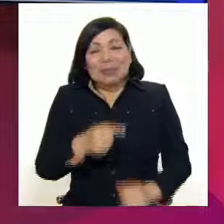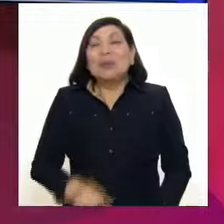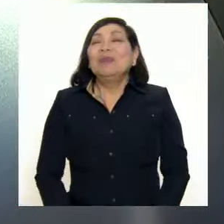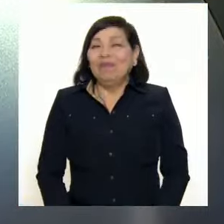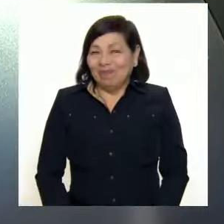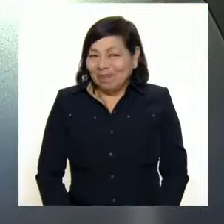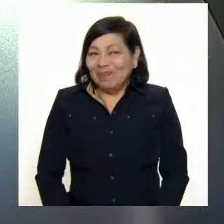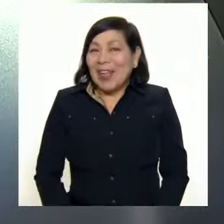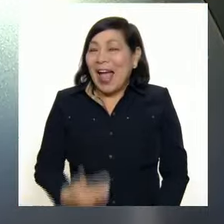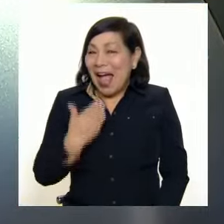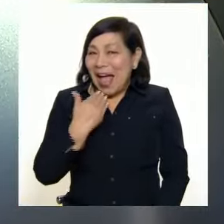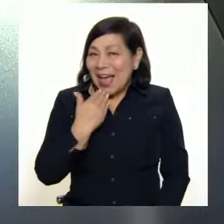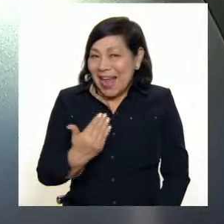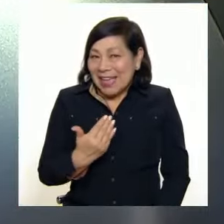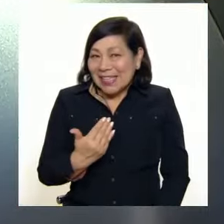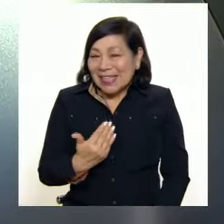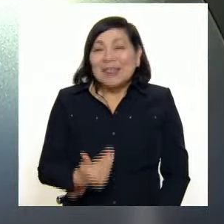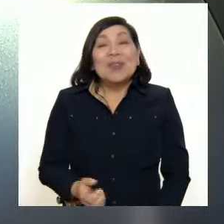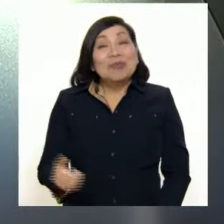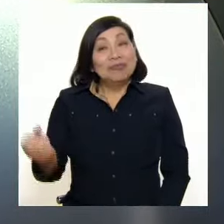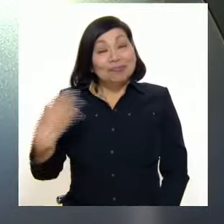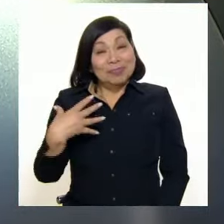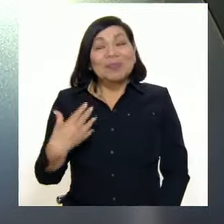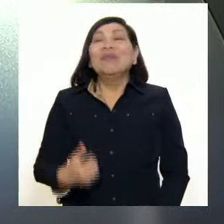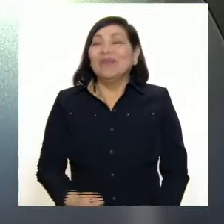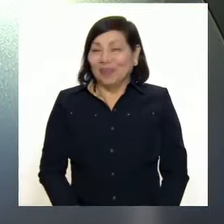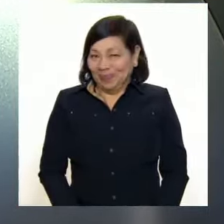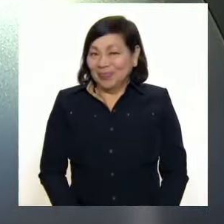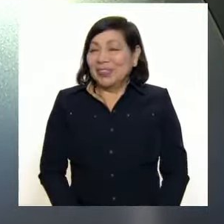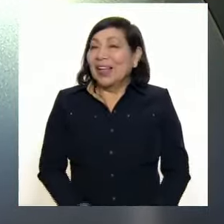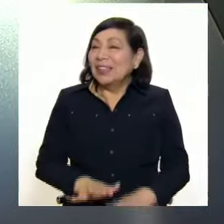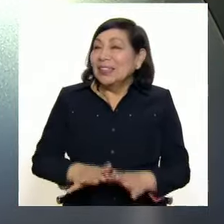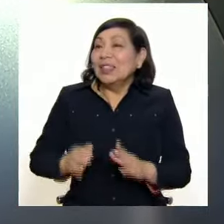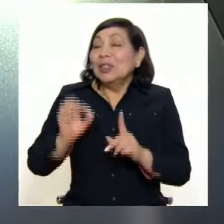Muy bien, ingeniera, muchísimas gracias por actualizar la información en torno a los pronósticos de los que se